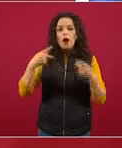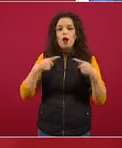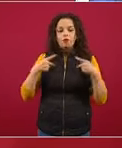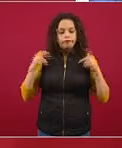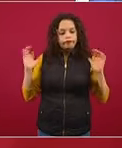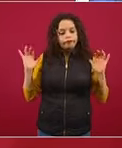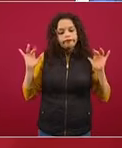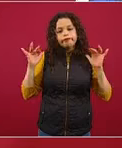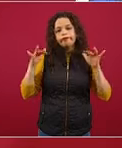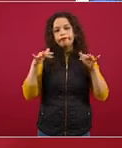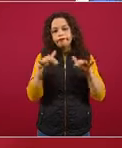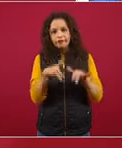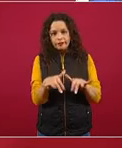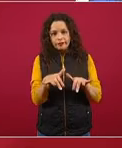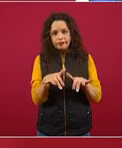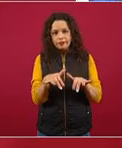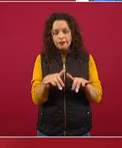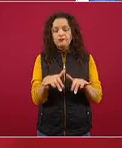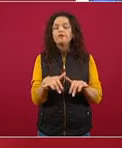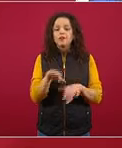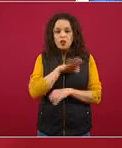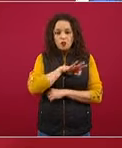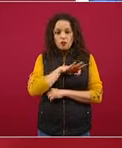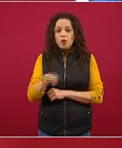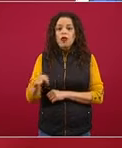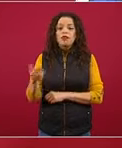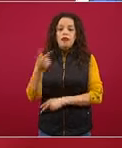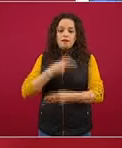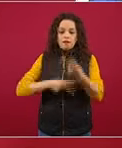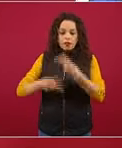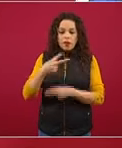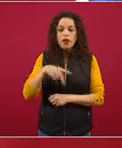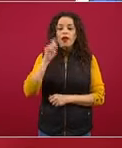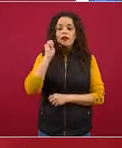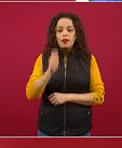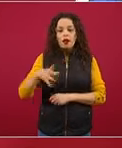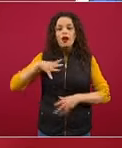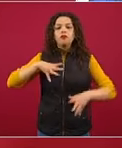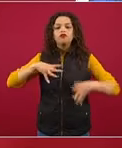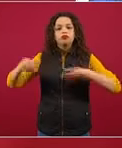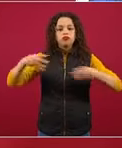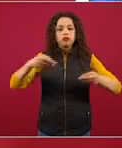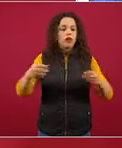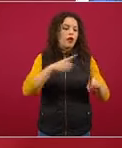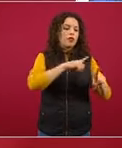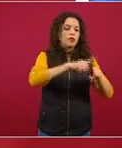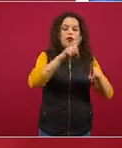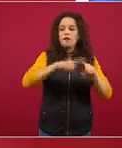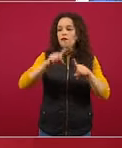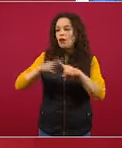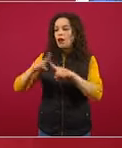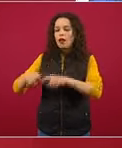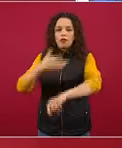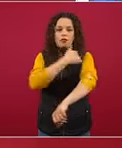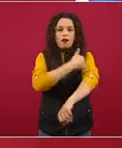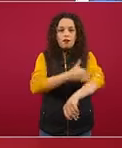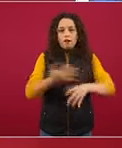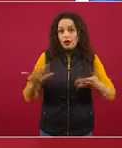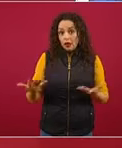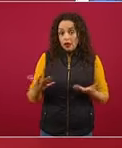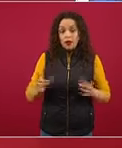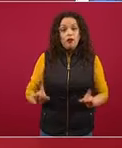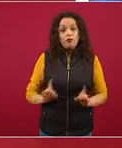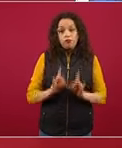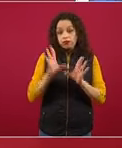puede generar brotes en diferentes familias, y puede ser contraproducente,